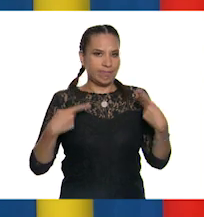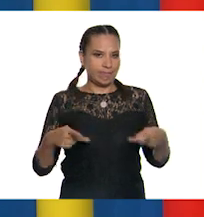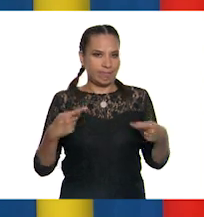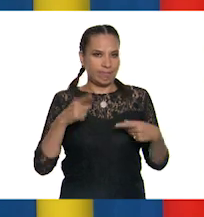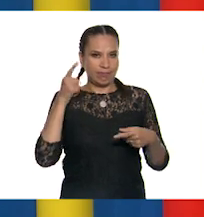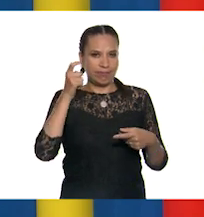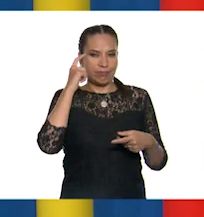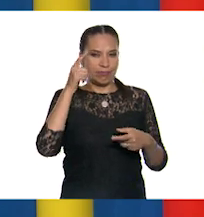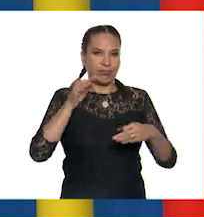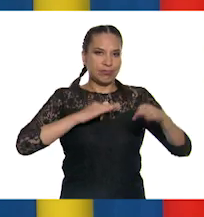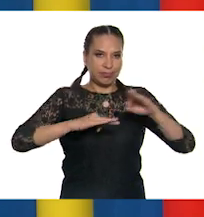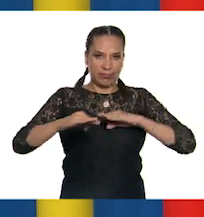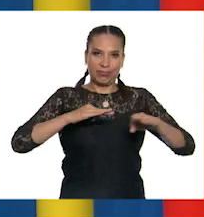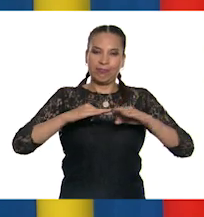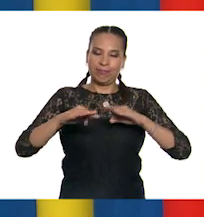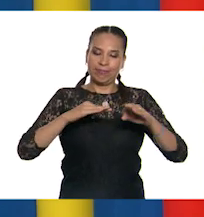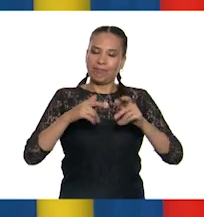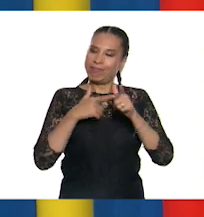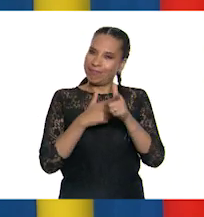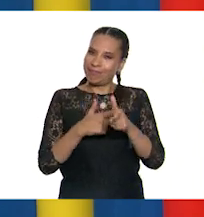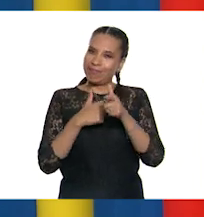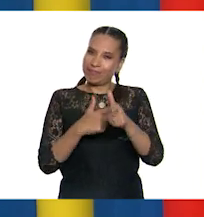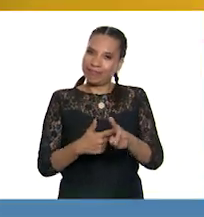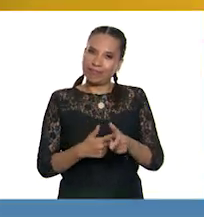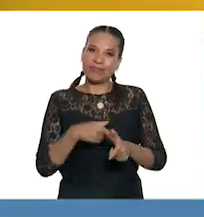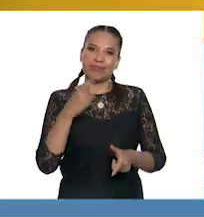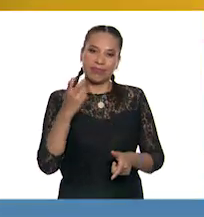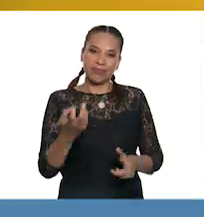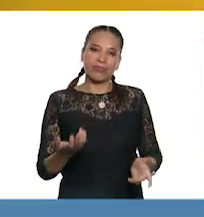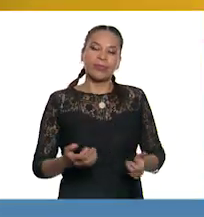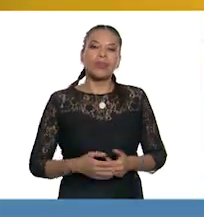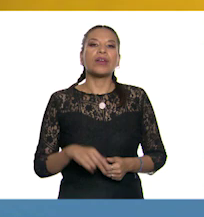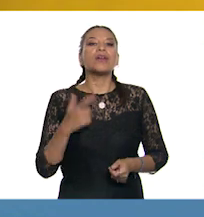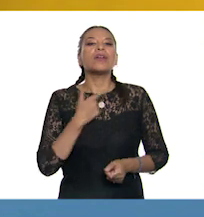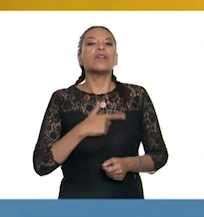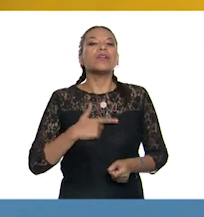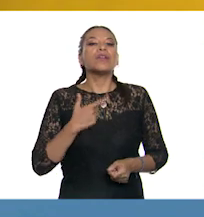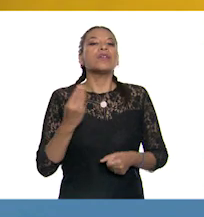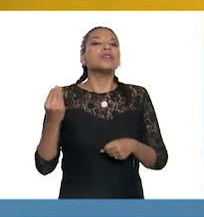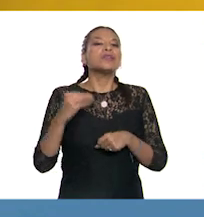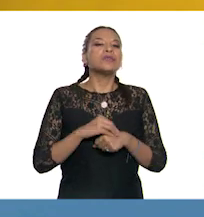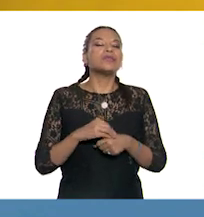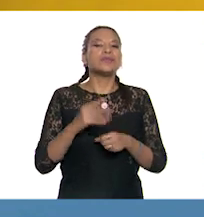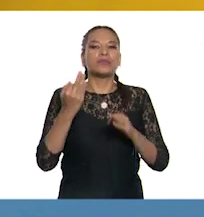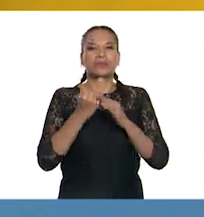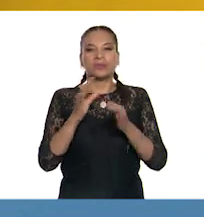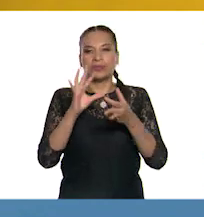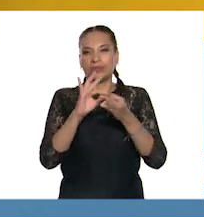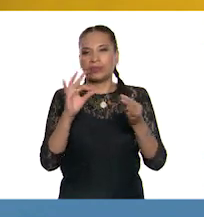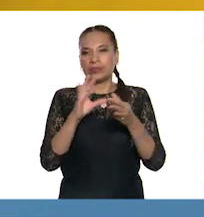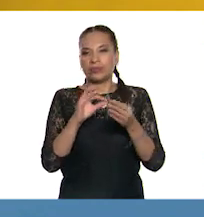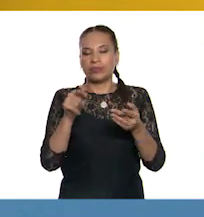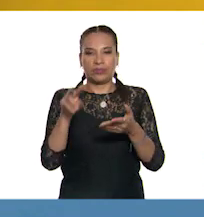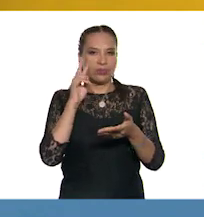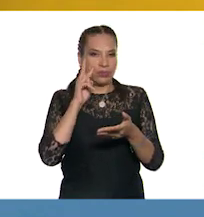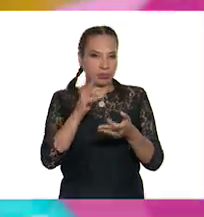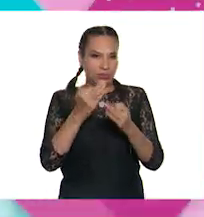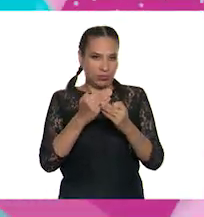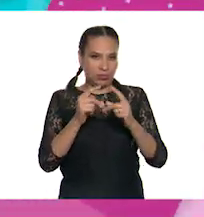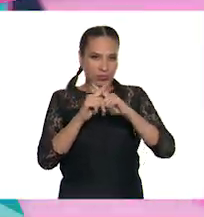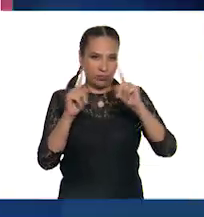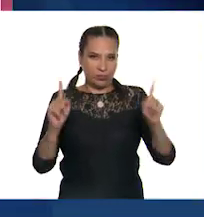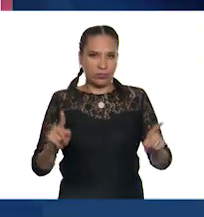protagonista trabaje sin cesar. Exacto. Y me gustaría agregar que el texto describe, como pueden ver en